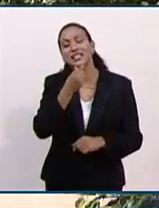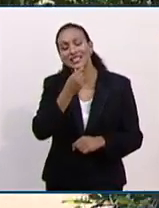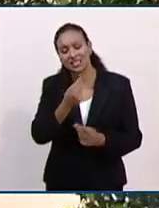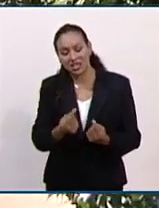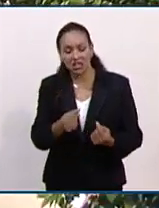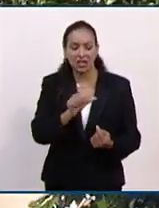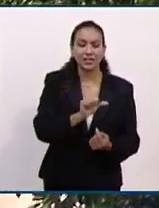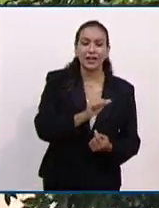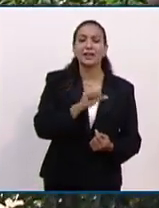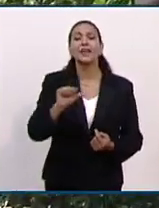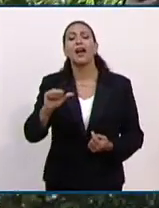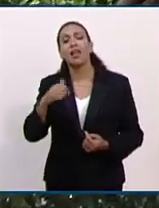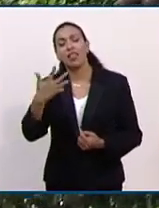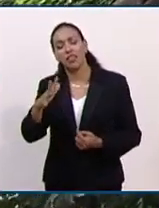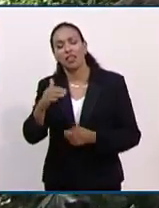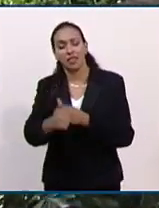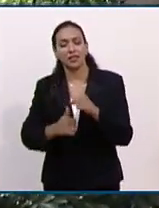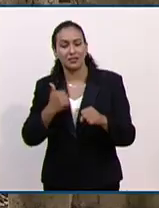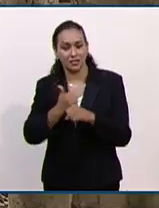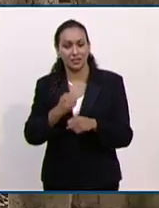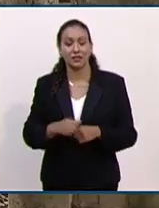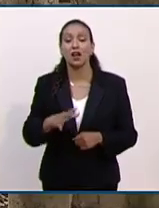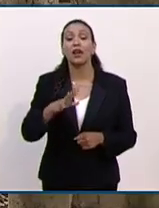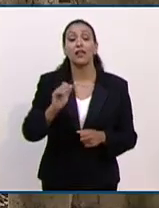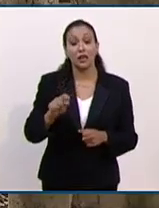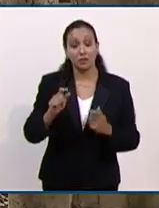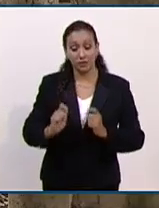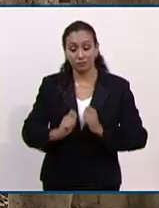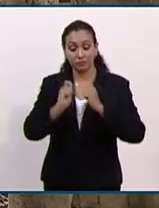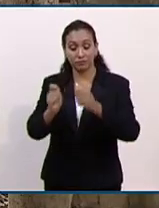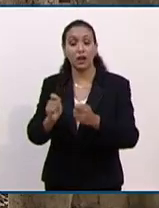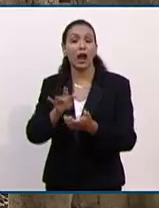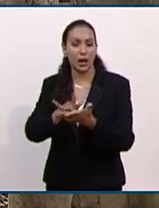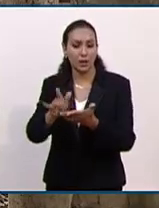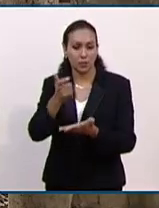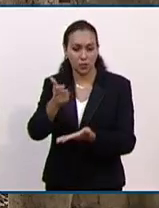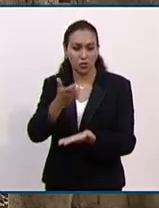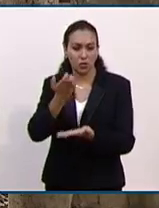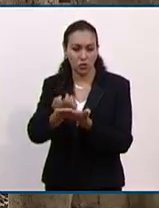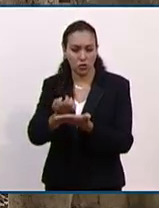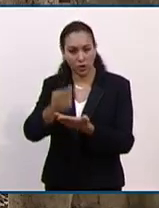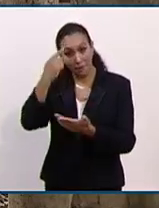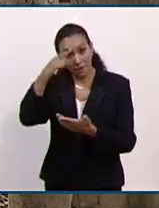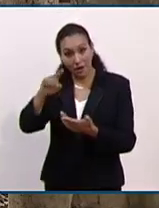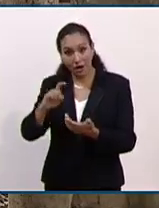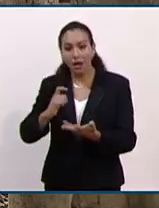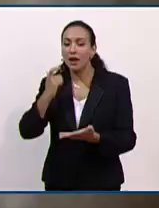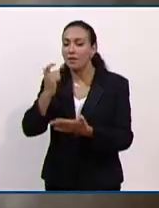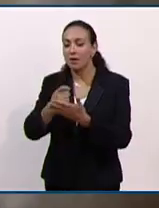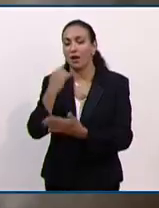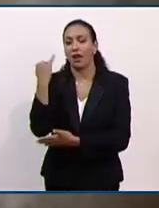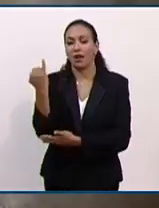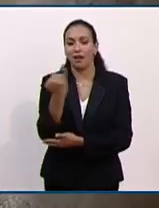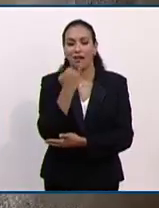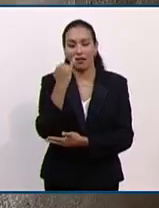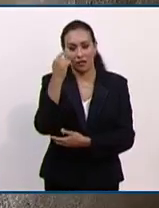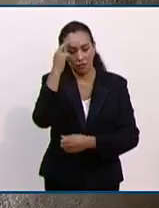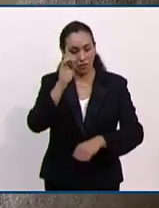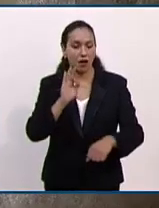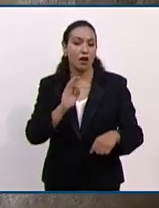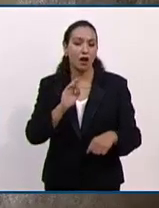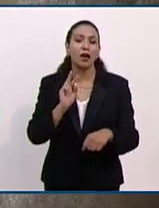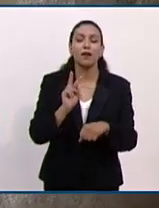6 y 10 años. Asimismo, otorga apoyos económicos para la contratación del servicio de guarderías en beneficio